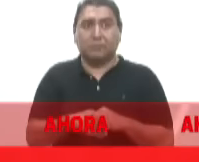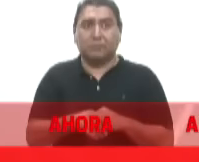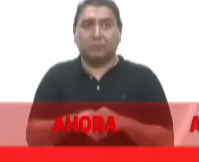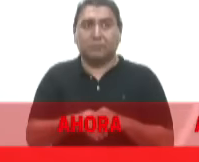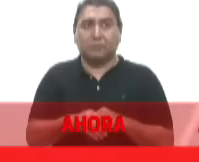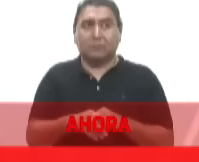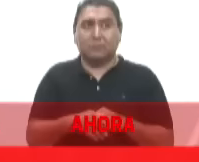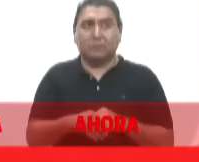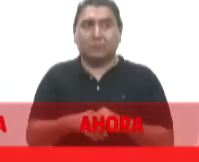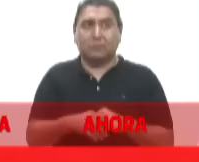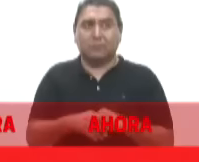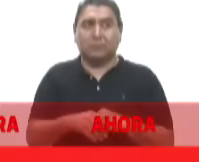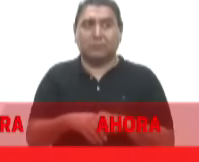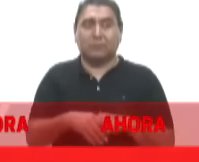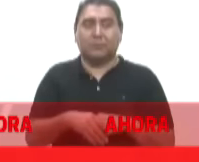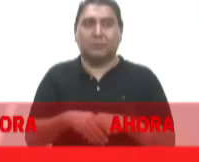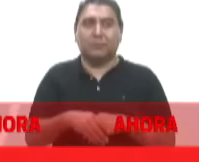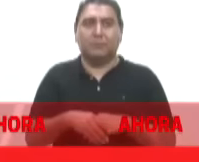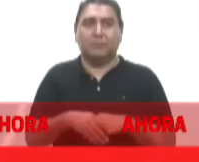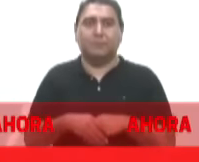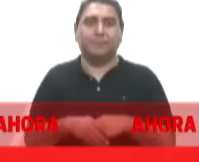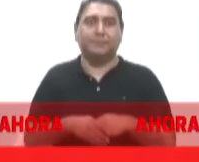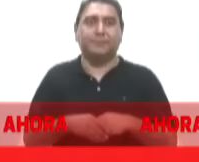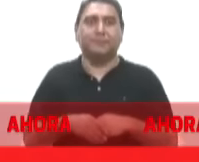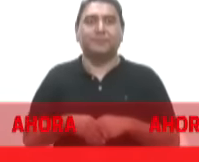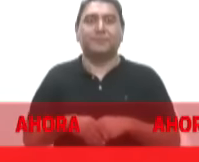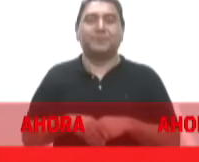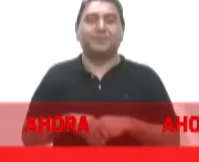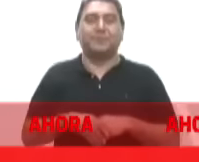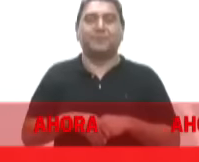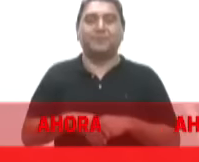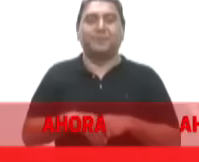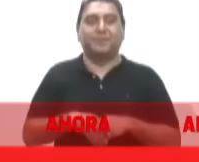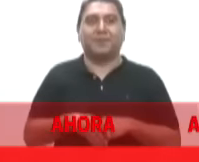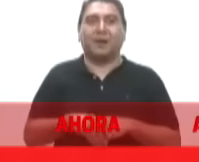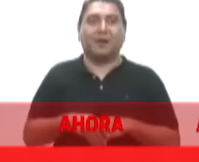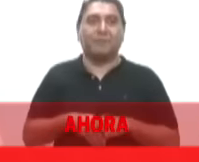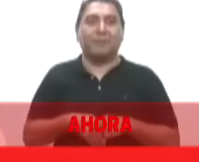Ahí está pidiendo la palabra Anabel Fernández Agasti.